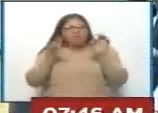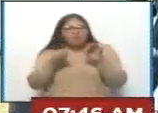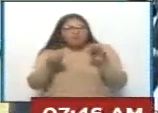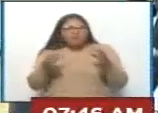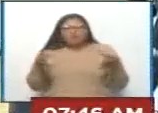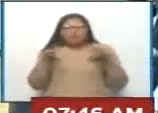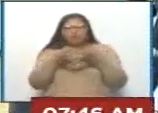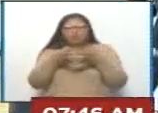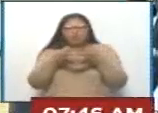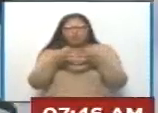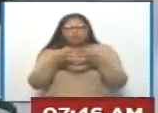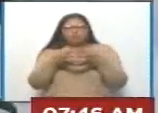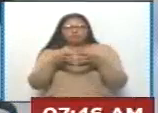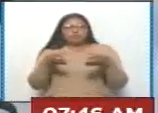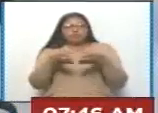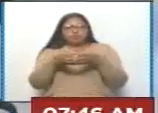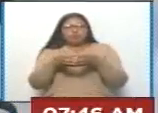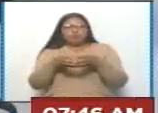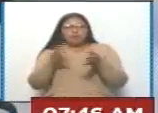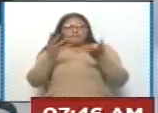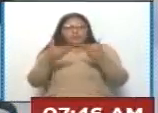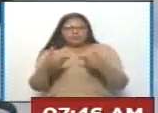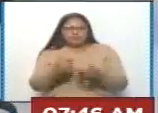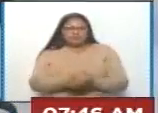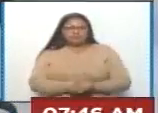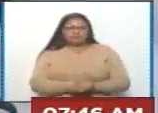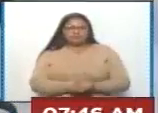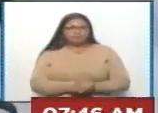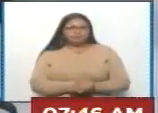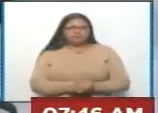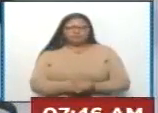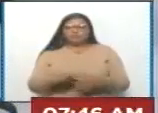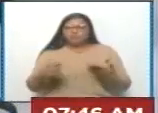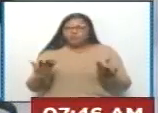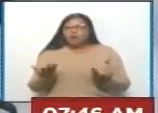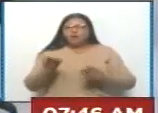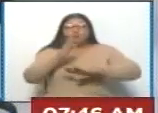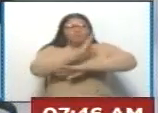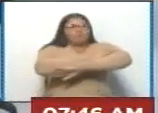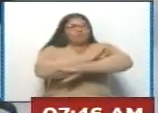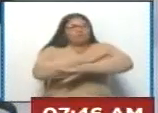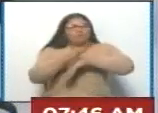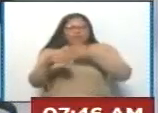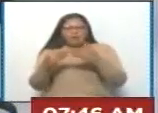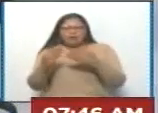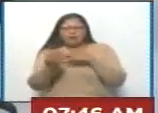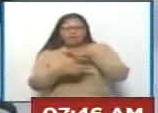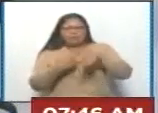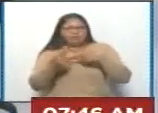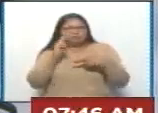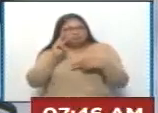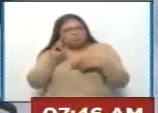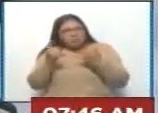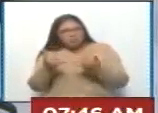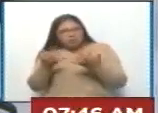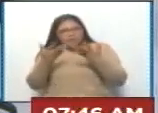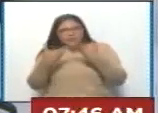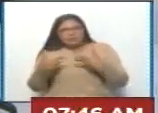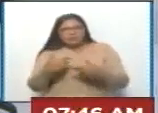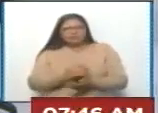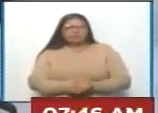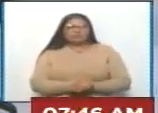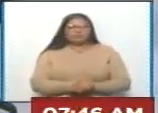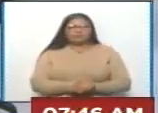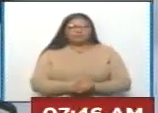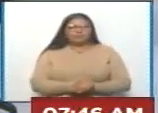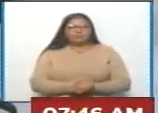los sectores empresariales. ¿Y cuál es la actitud de la revolución frente a los sectores empresariales? Bueno,